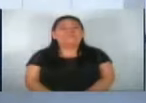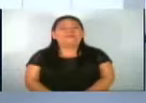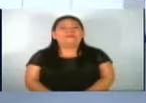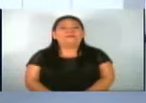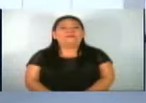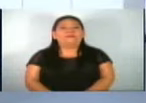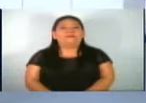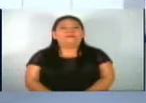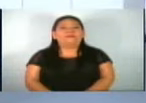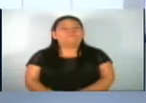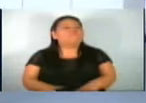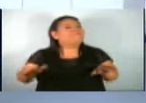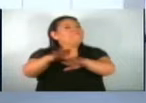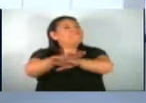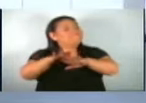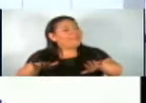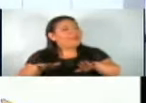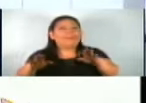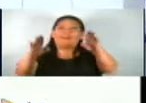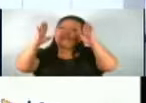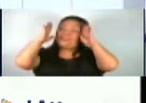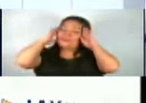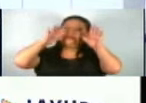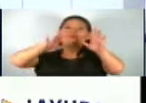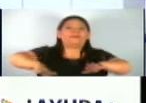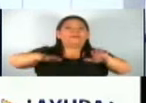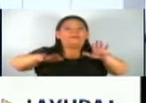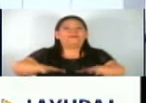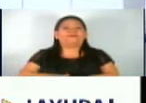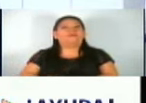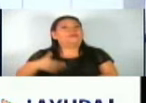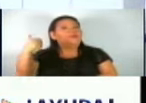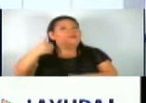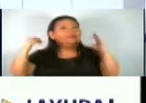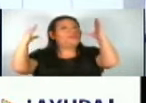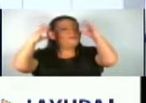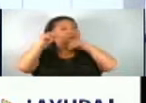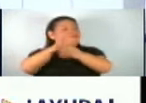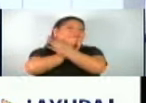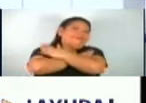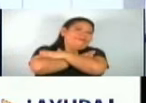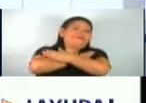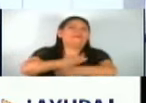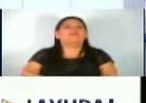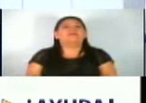Es todo. Gracias por habernos acompañado. Buenas noches, que descansen.